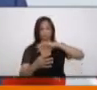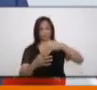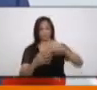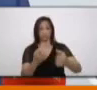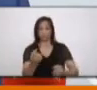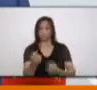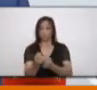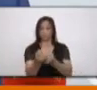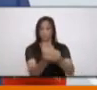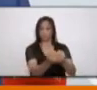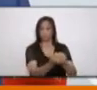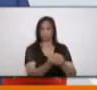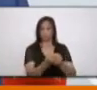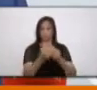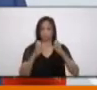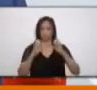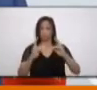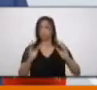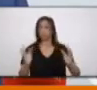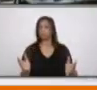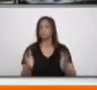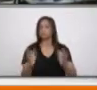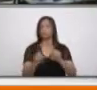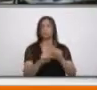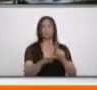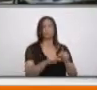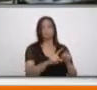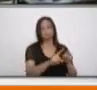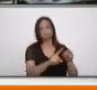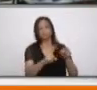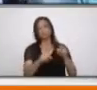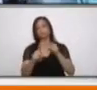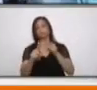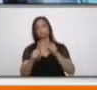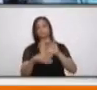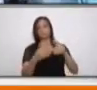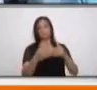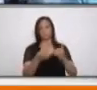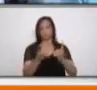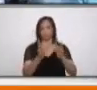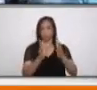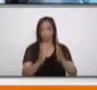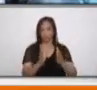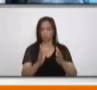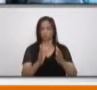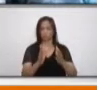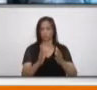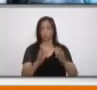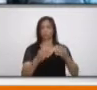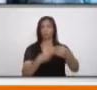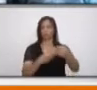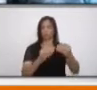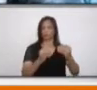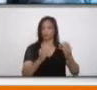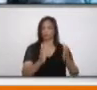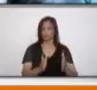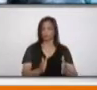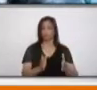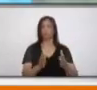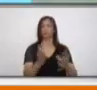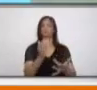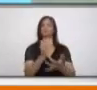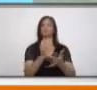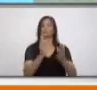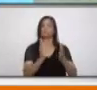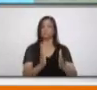de la gente que va con problemas. Entonces, ante una situación así, ¿cómo usted va a abrir la clase? Yo vi unos ventiladores que está vendiendo, es decir, uno...